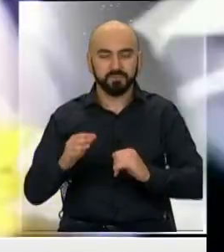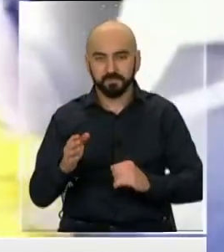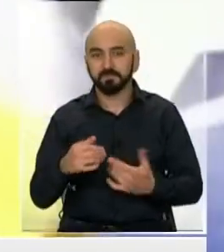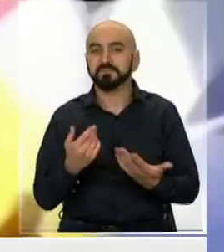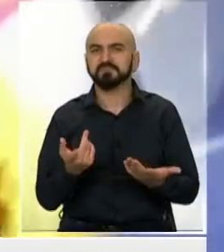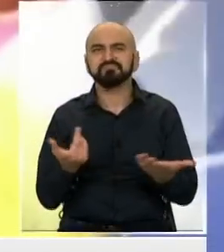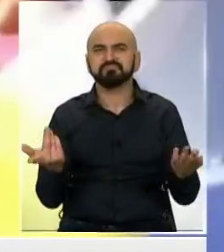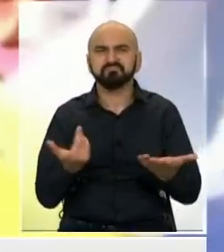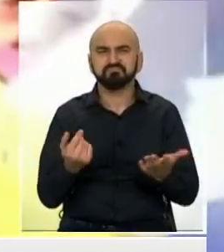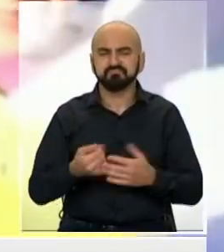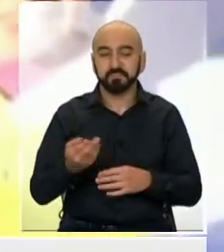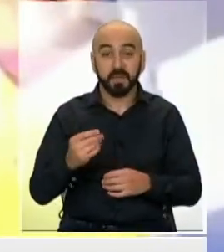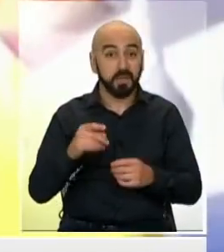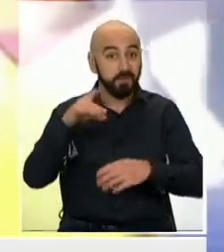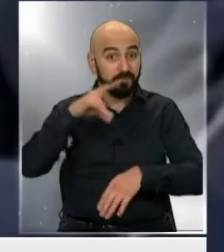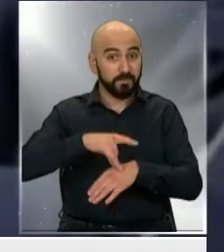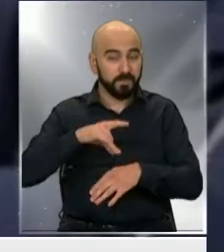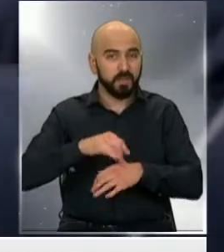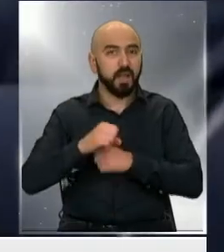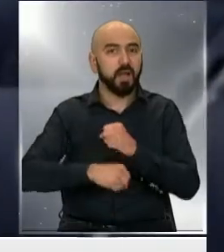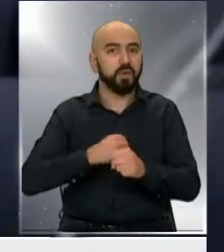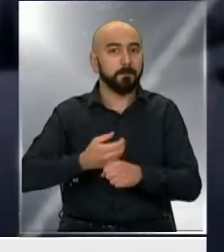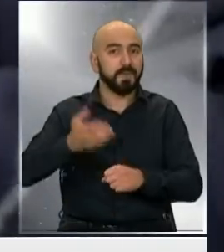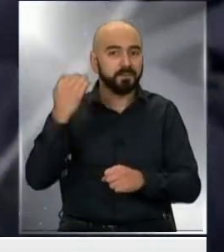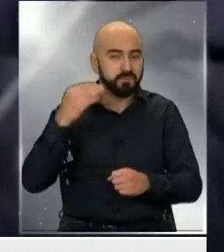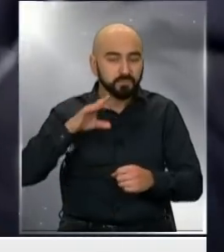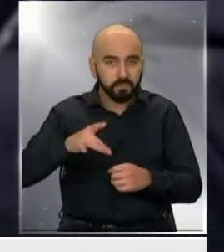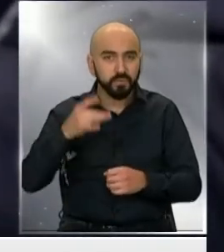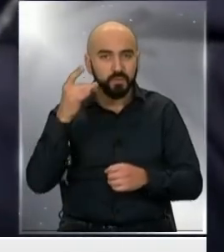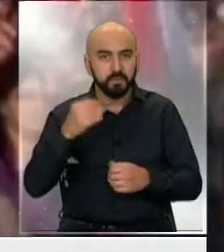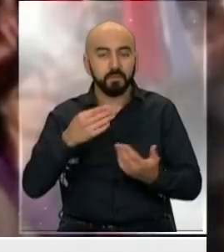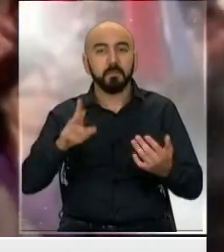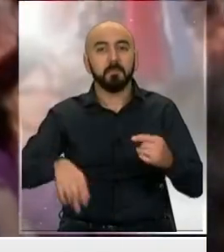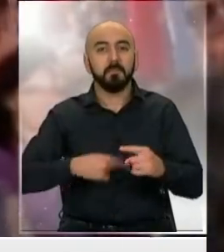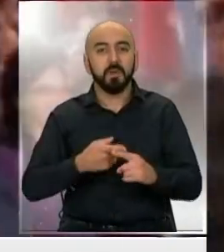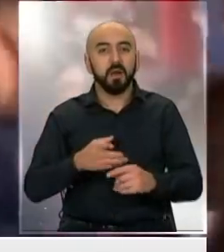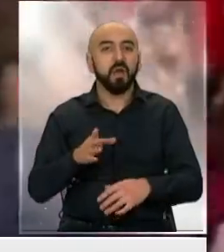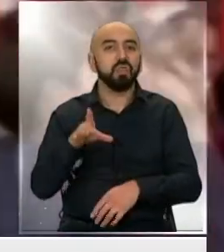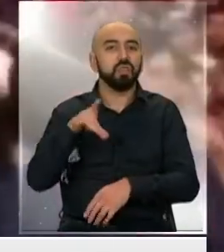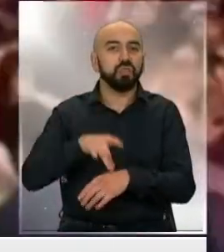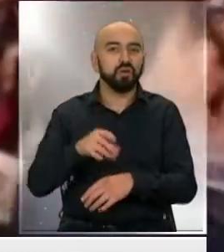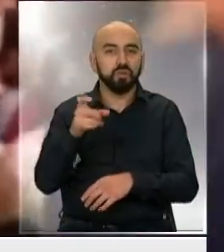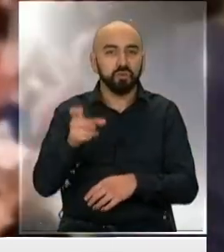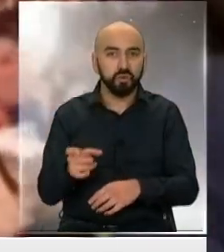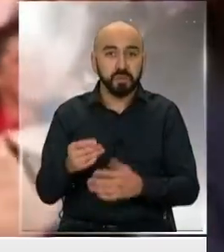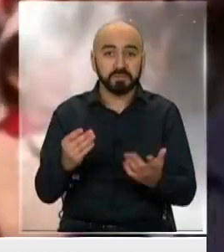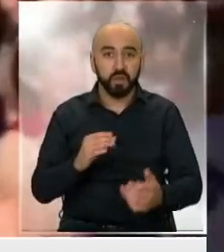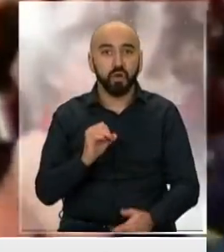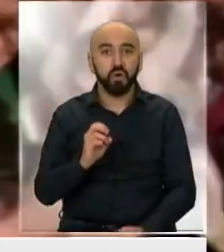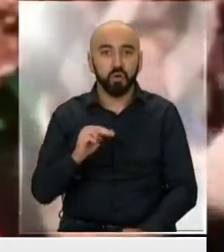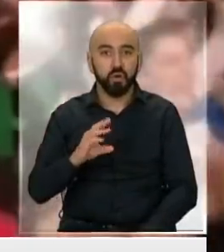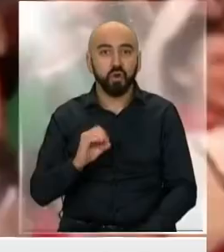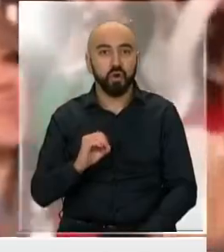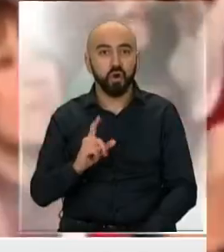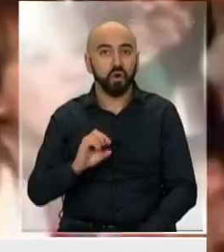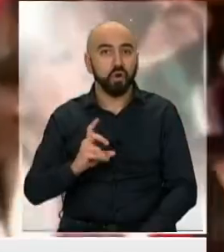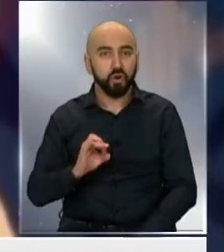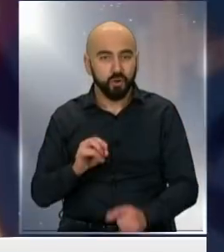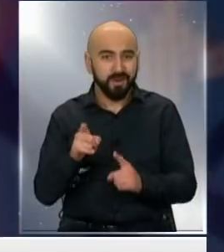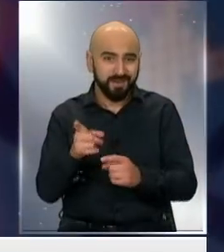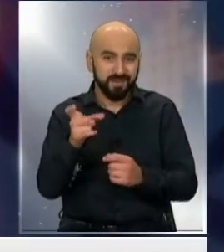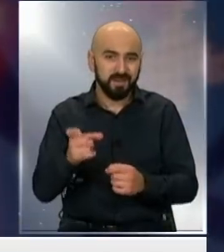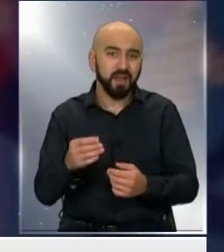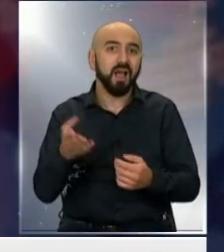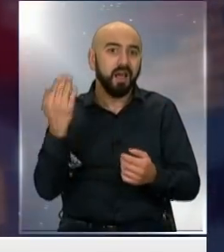diagnosticada el año pasado. Además, se habla del doctor. Del doctor Tabaré Vázquez, porque él es oncólogo, fue dos veces, como decías tú, jefe